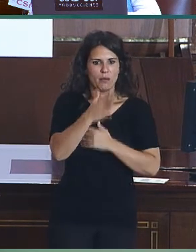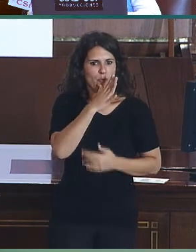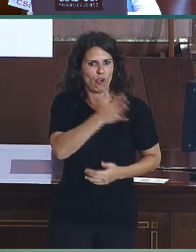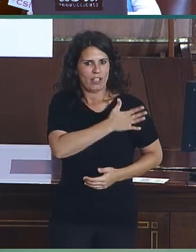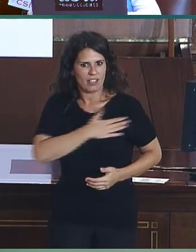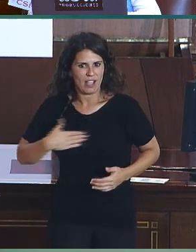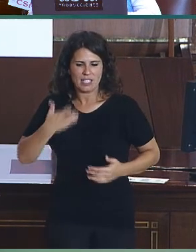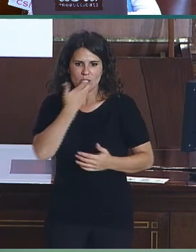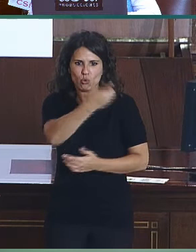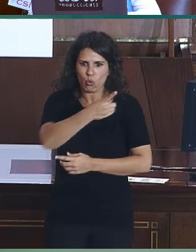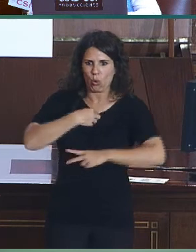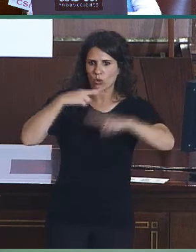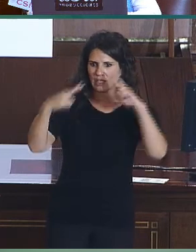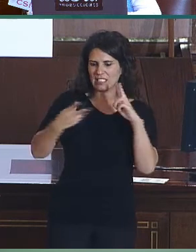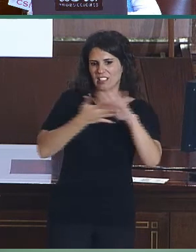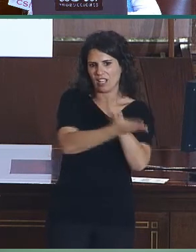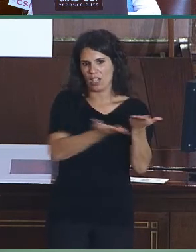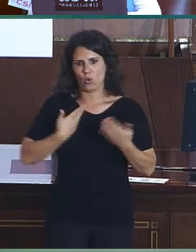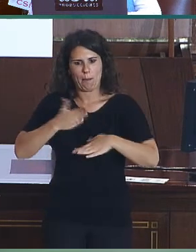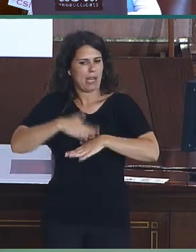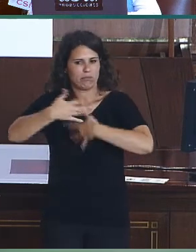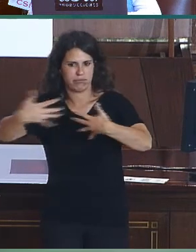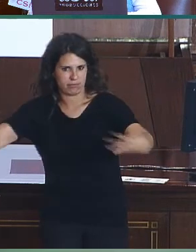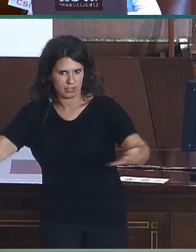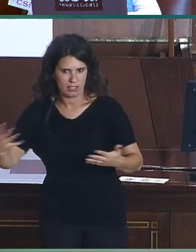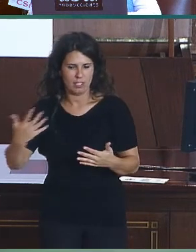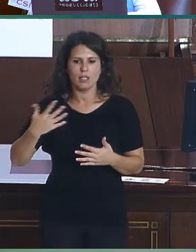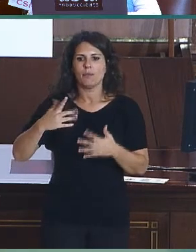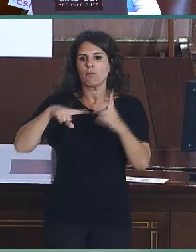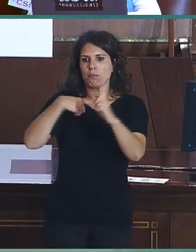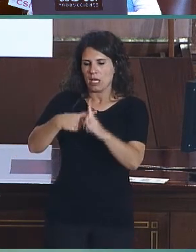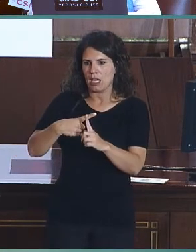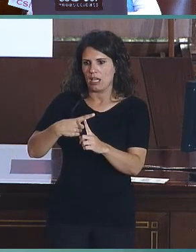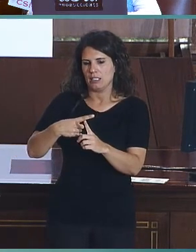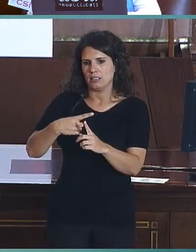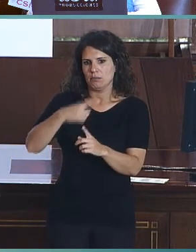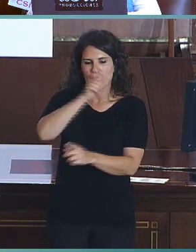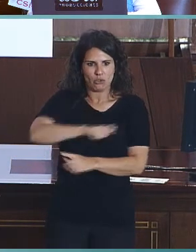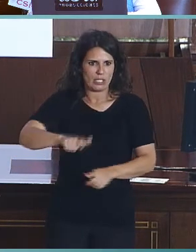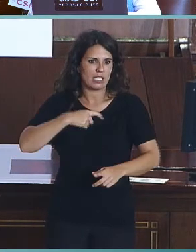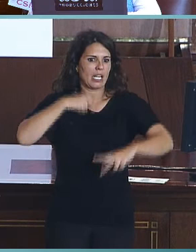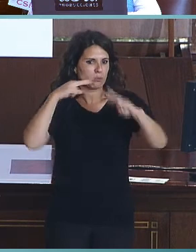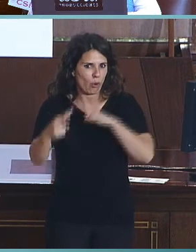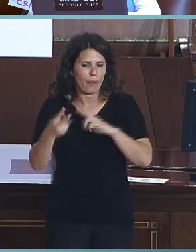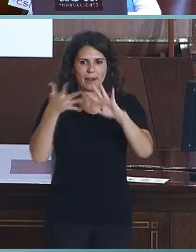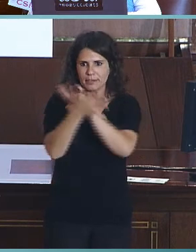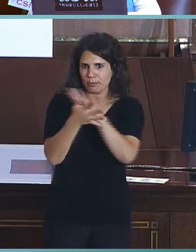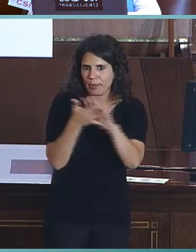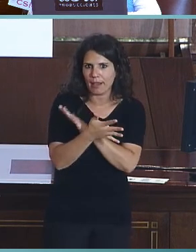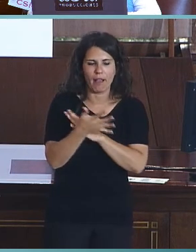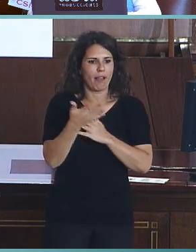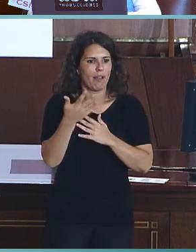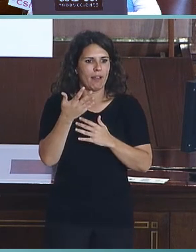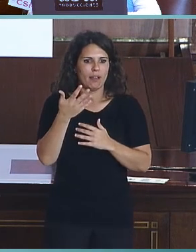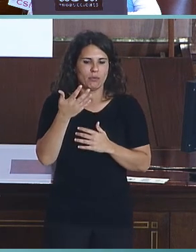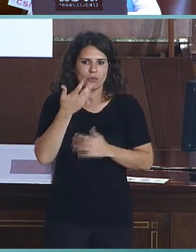de contestar a la encuesta y al mismo tiempo la libertad de las personas que respondan para hacerlo como